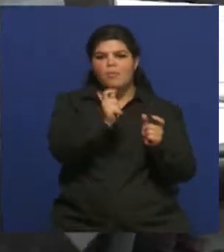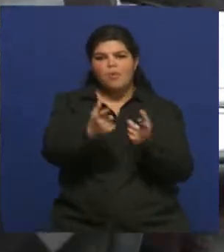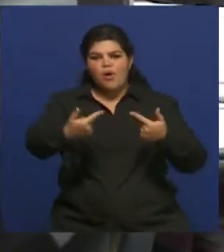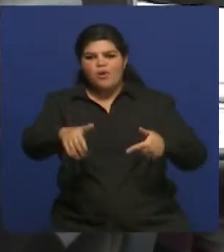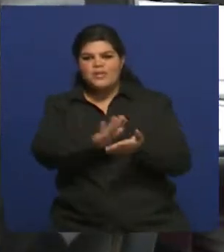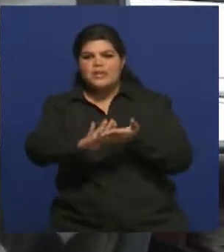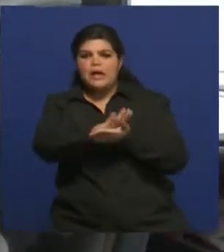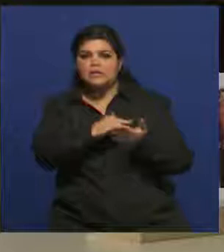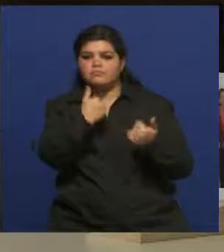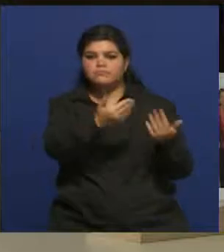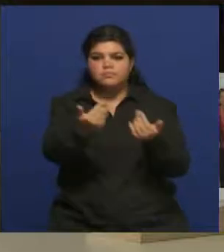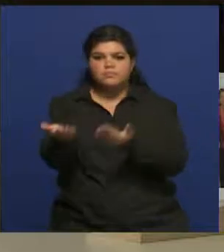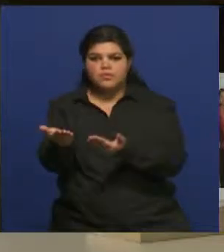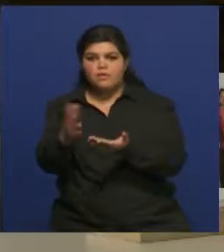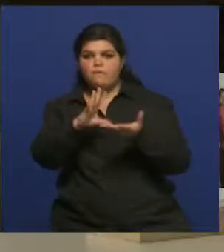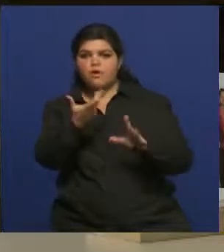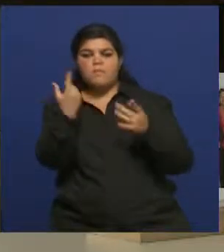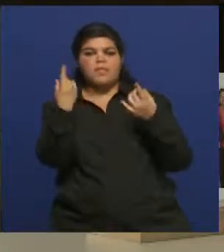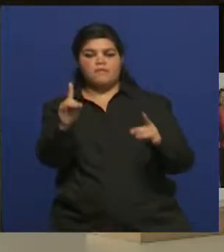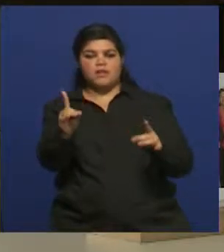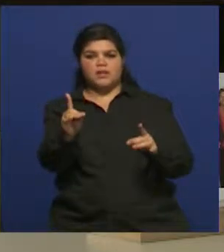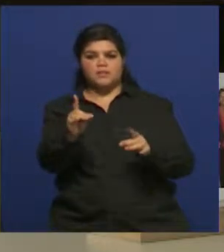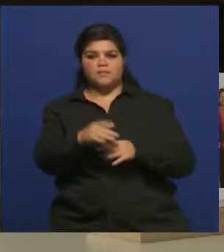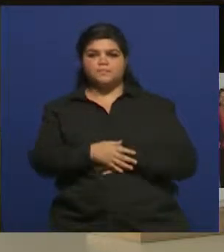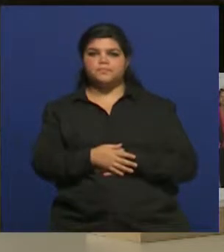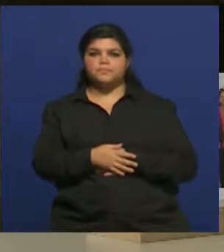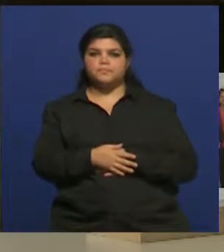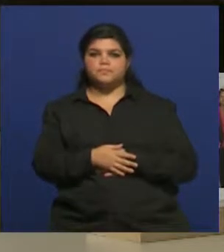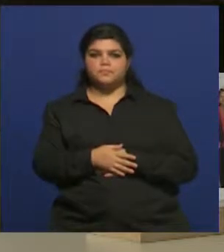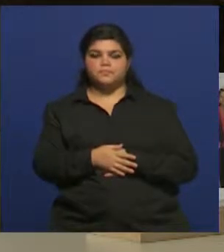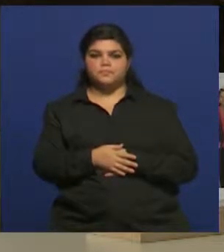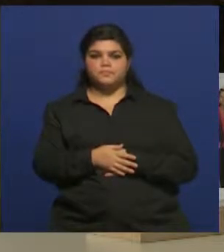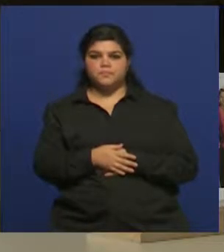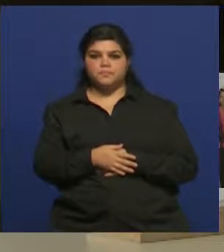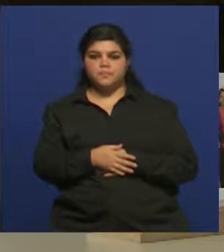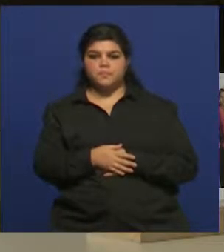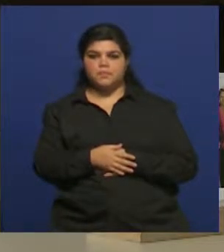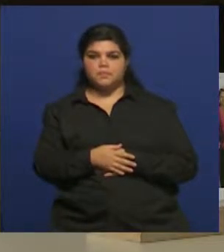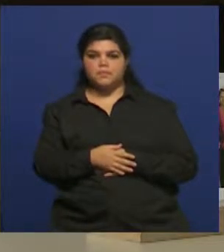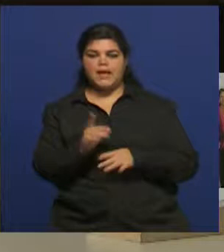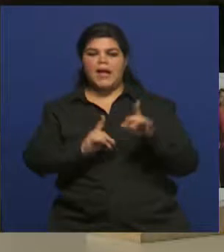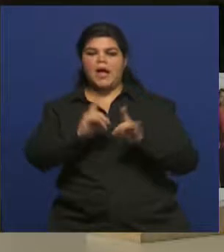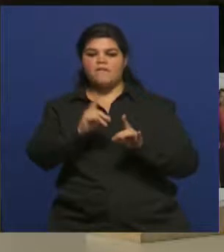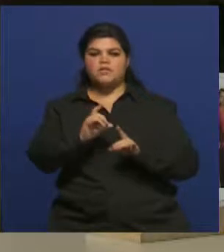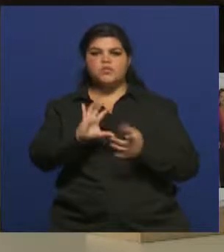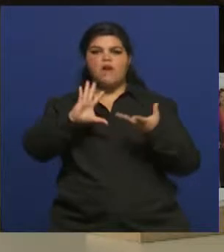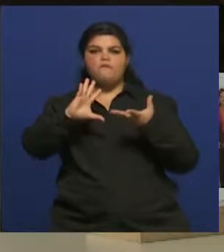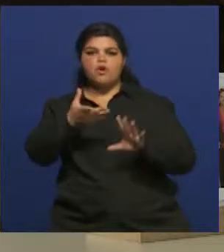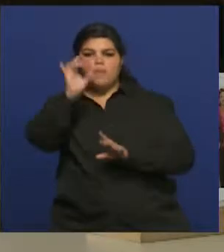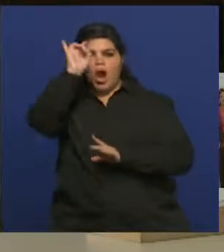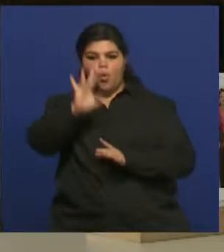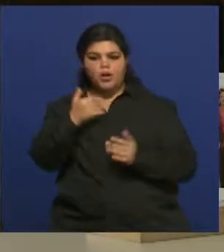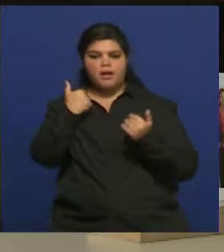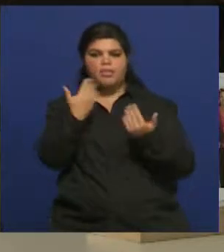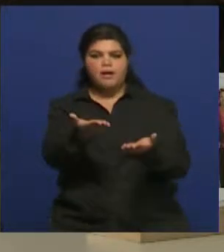situaciones diferentes. Y no responder quizás de la manera que para ellos quizás única. Es decir, esa